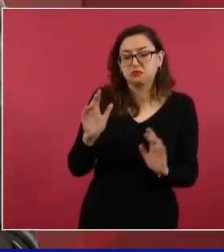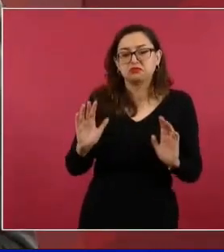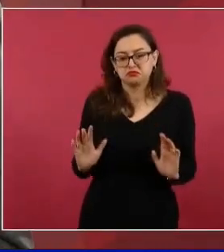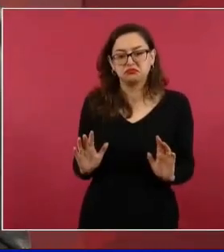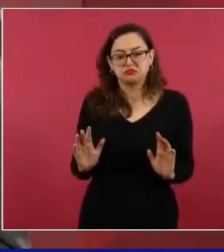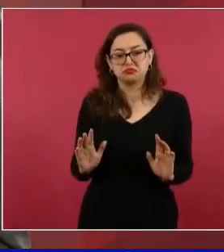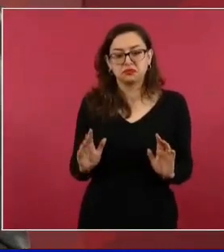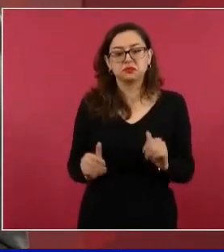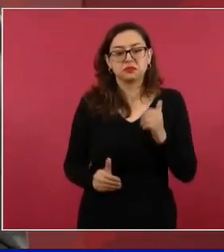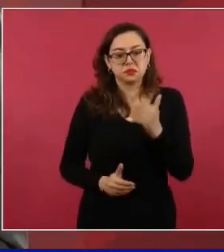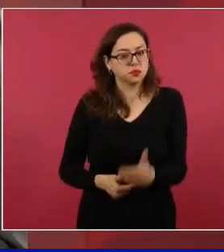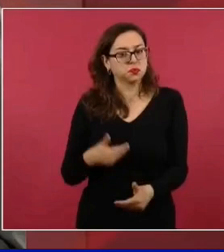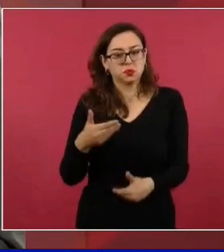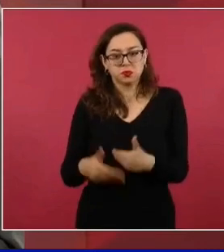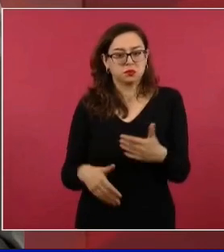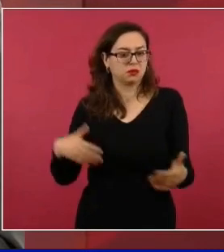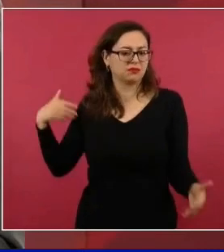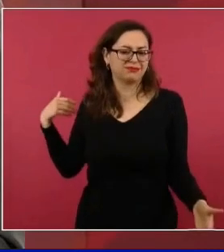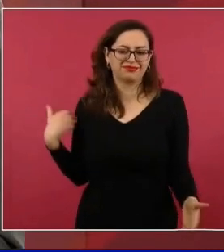el Poder Judicial